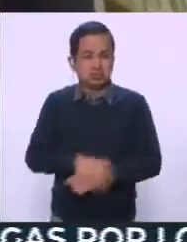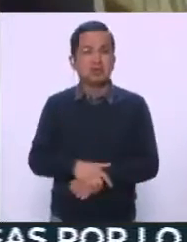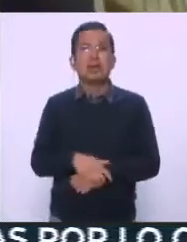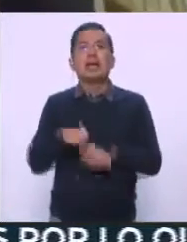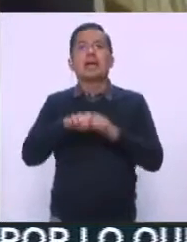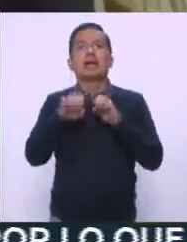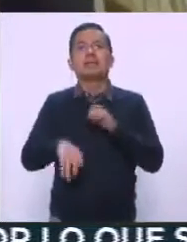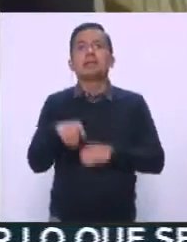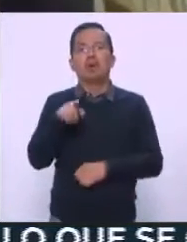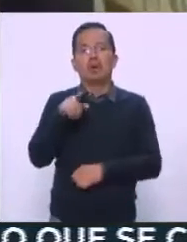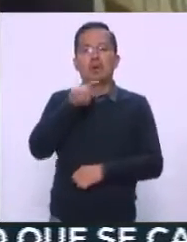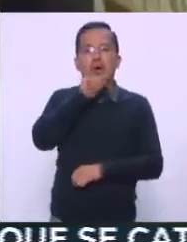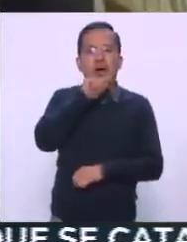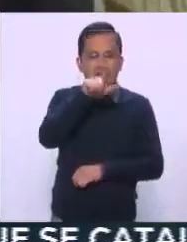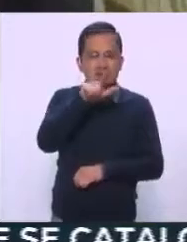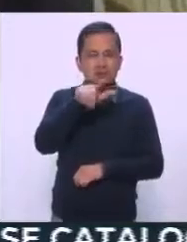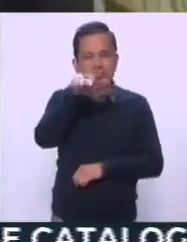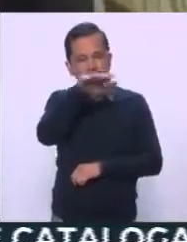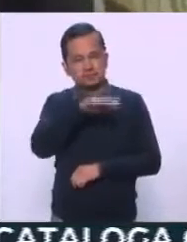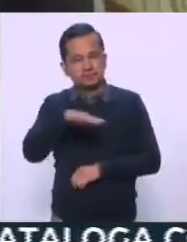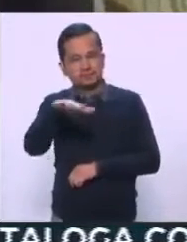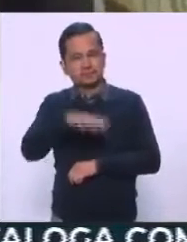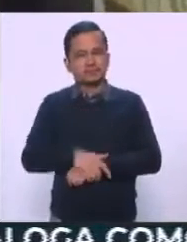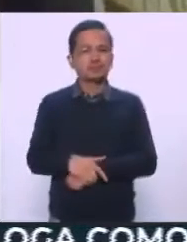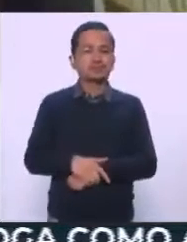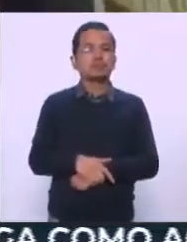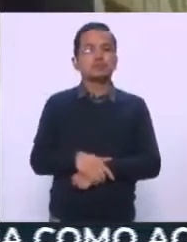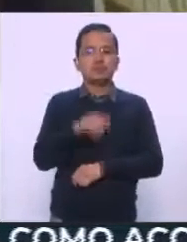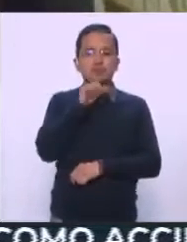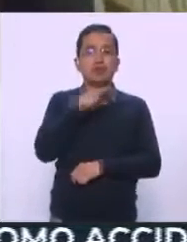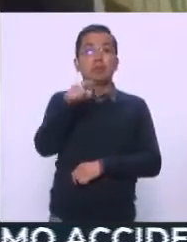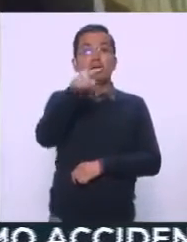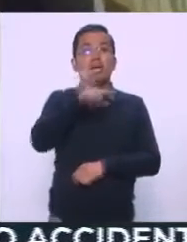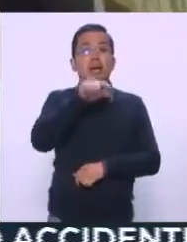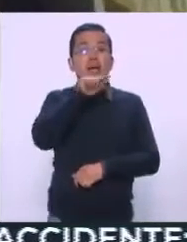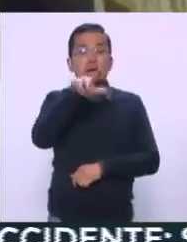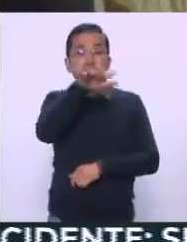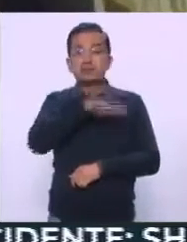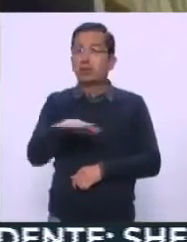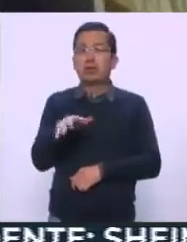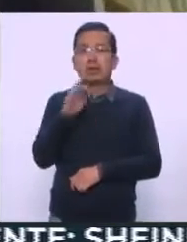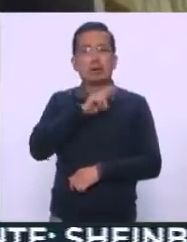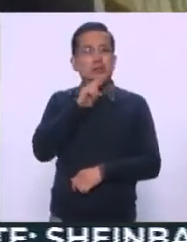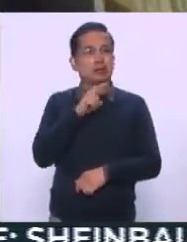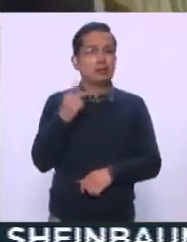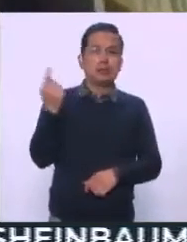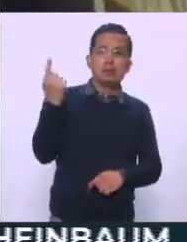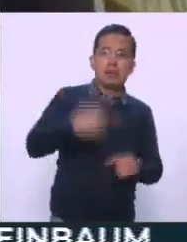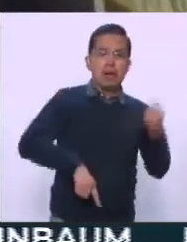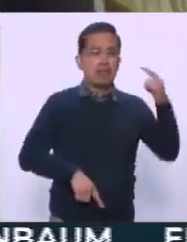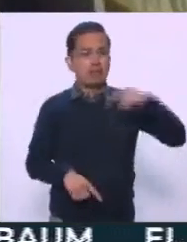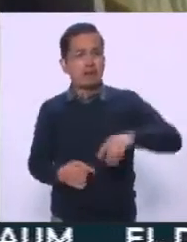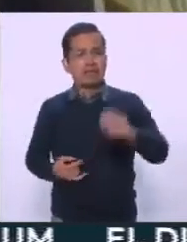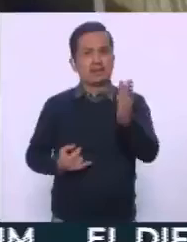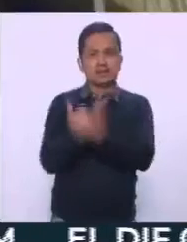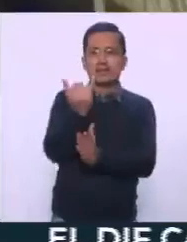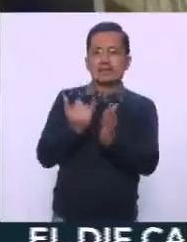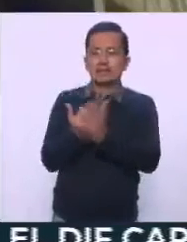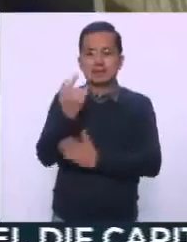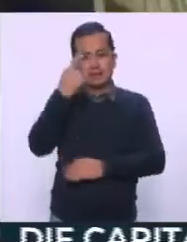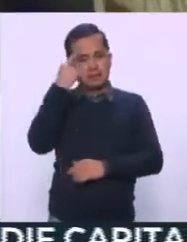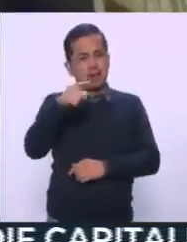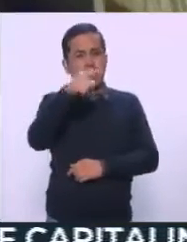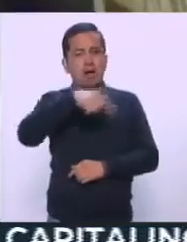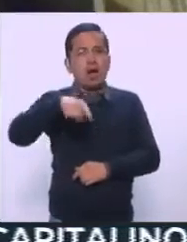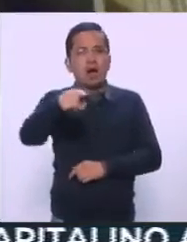de Jalisco, como pues por tomar decisiones ahí al vapor, esta restricción del transporte público pues